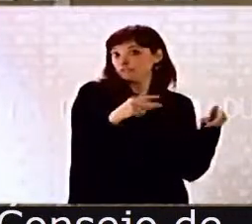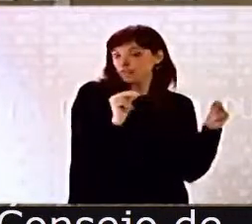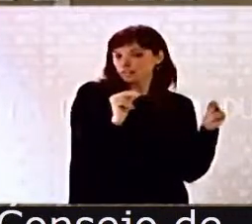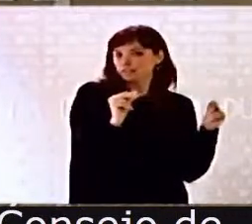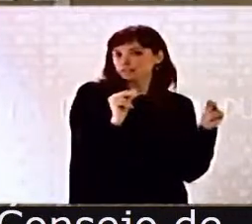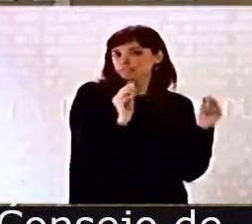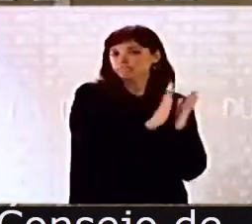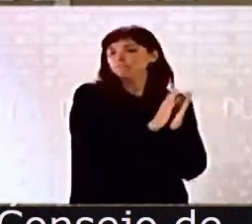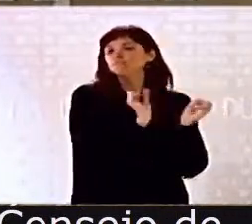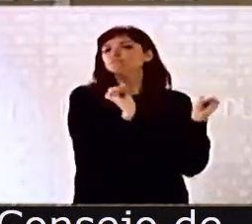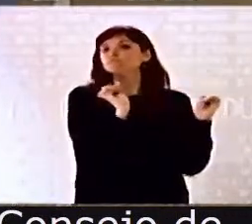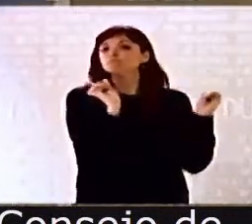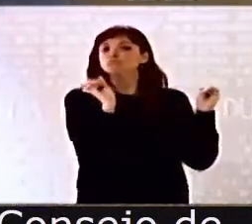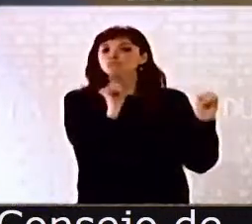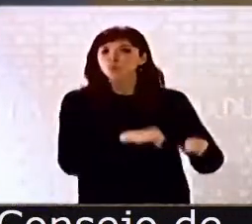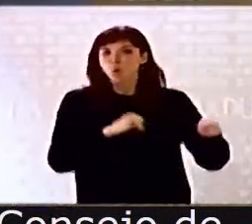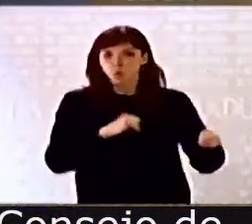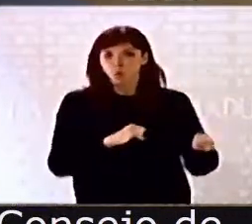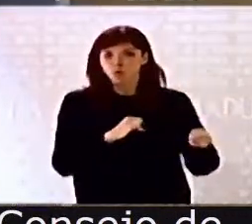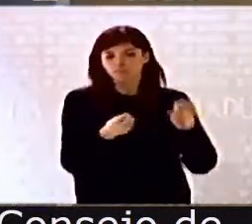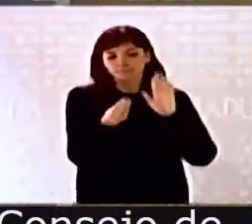hemos adoptado medidas